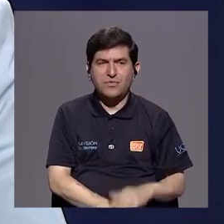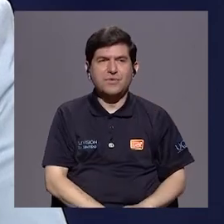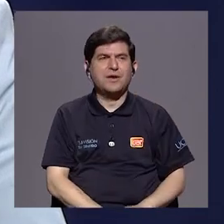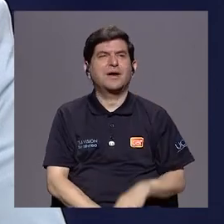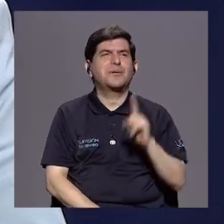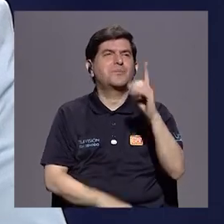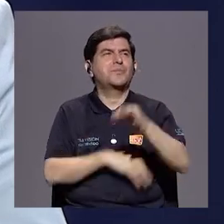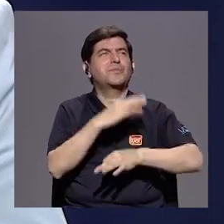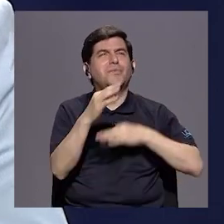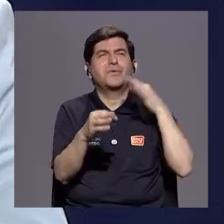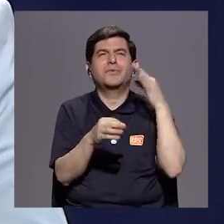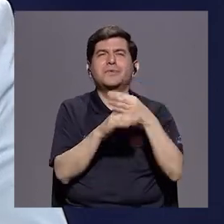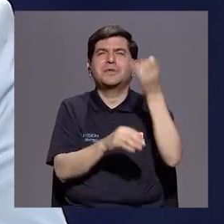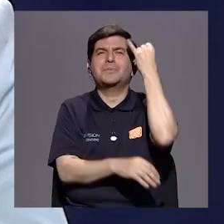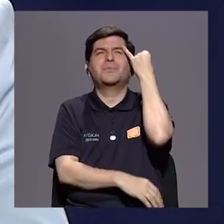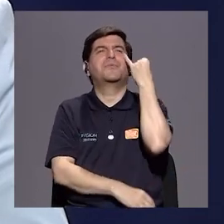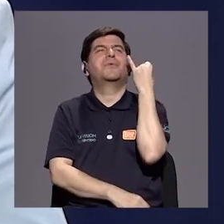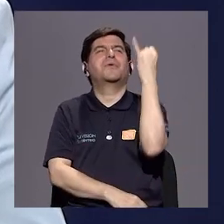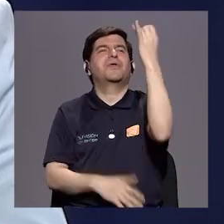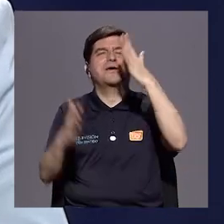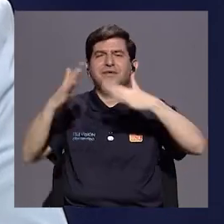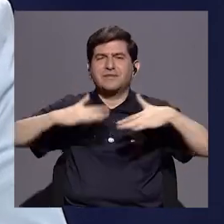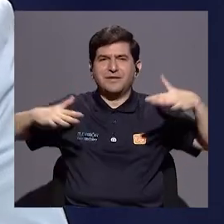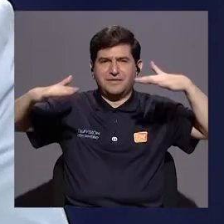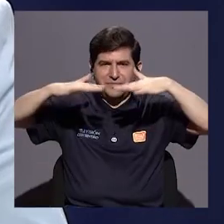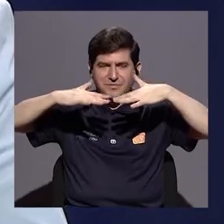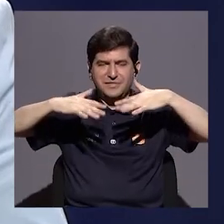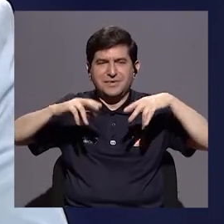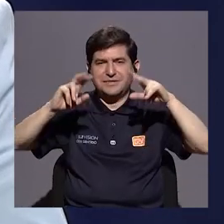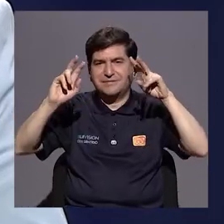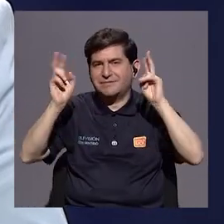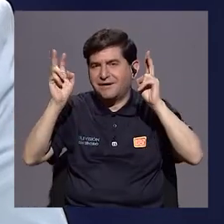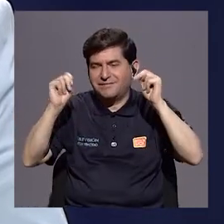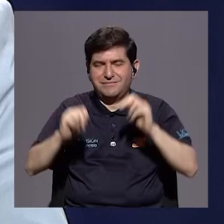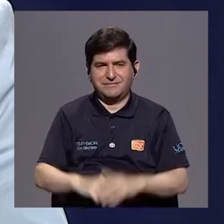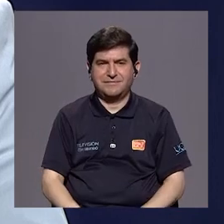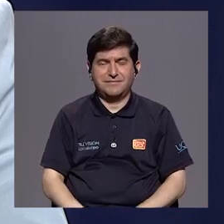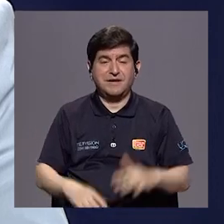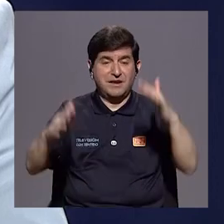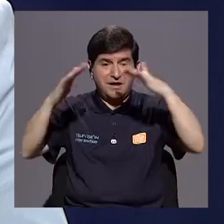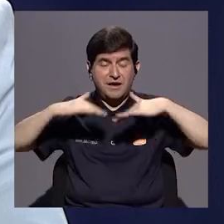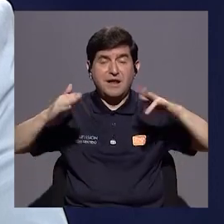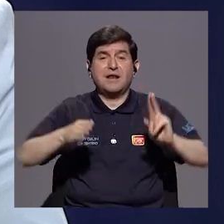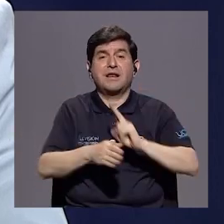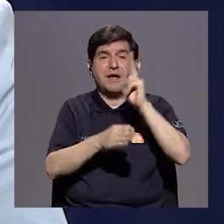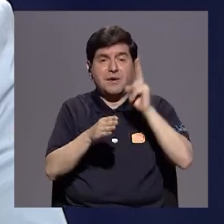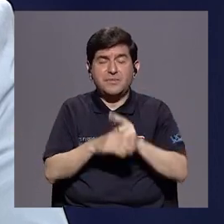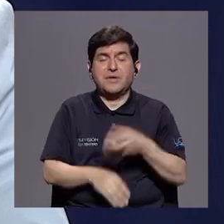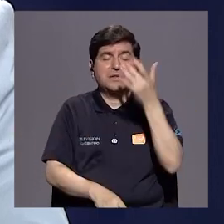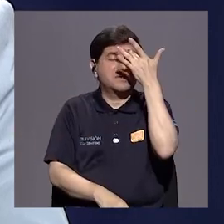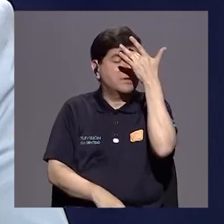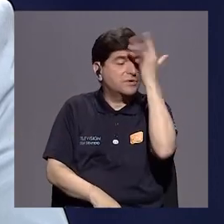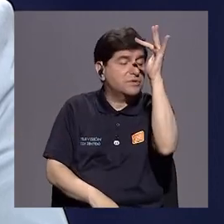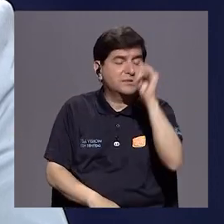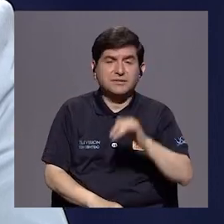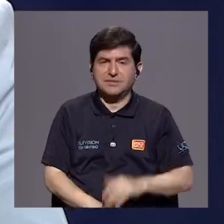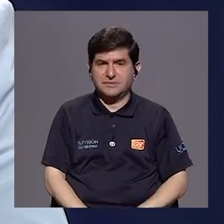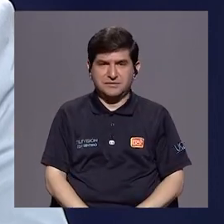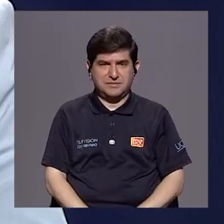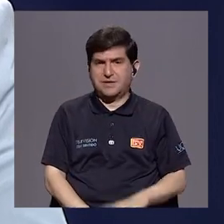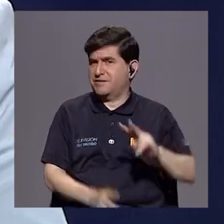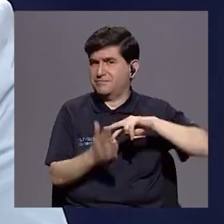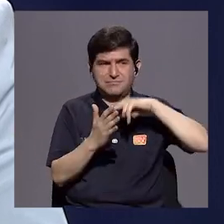por una especie de ideología ambientalista diría yo porque el ambiente hay que usarlo inteligentemente